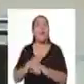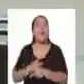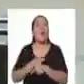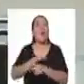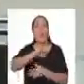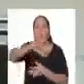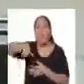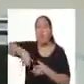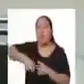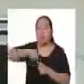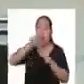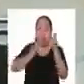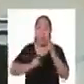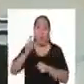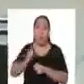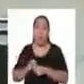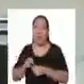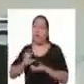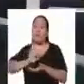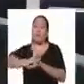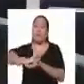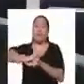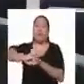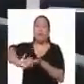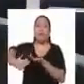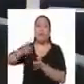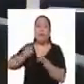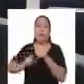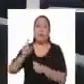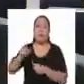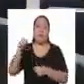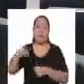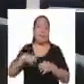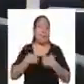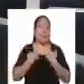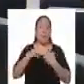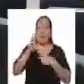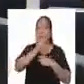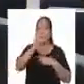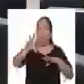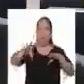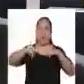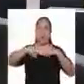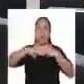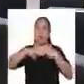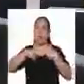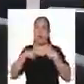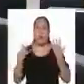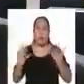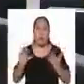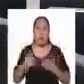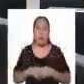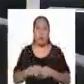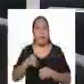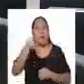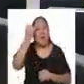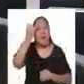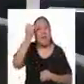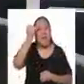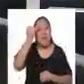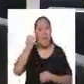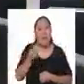los comerciantes que estaban en esta zona. Ellos, por supuesto, se negaron e hicieron una propuesta. Imagínense el